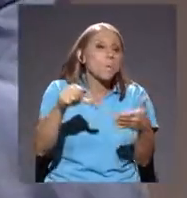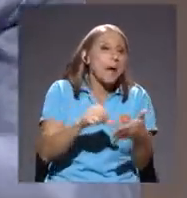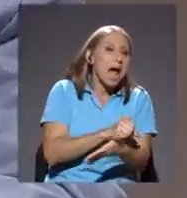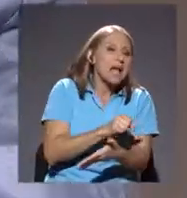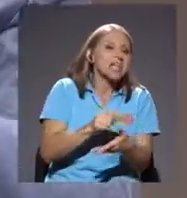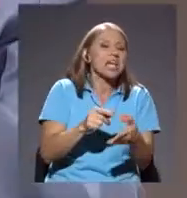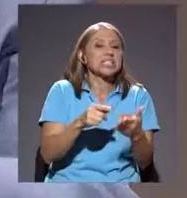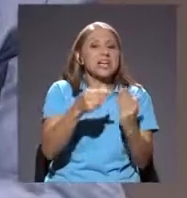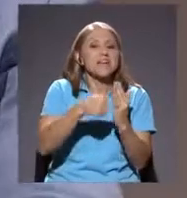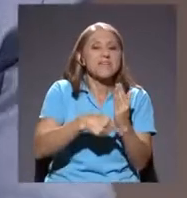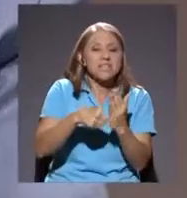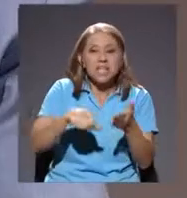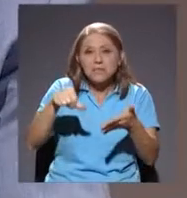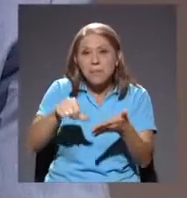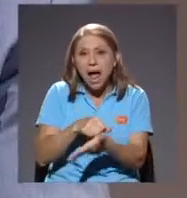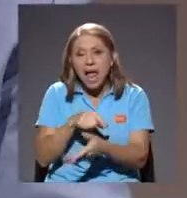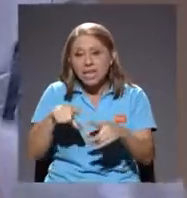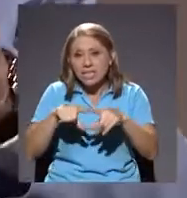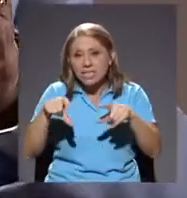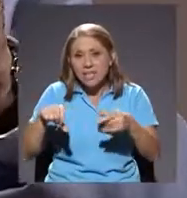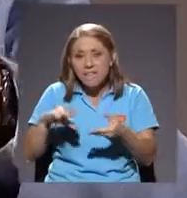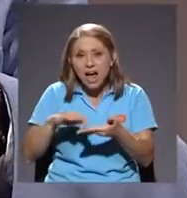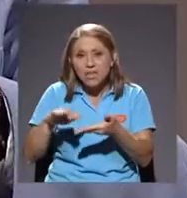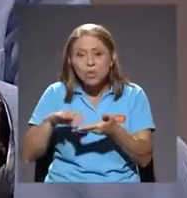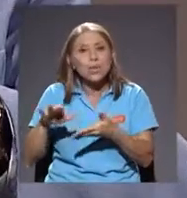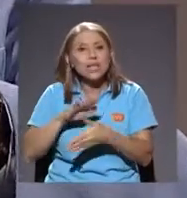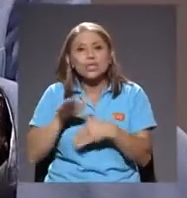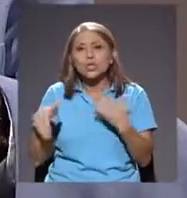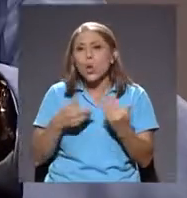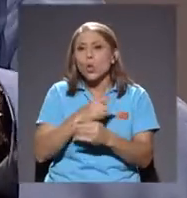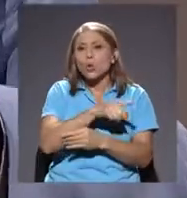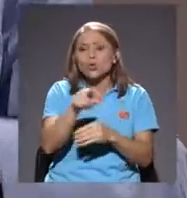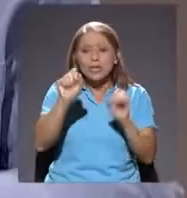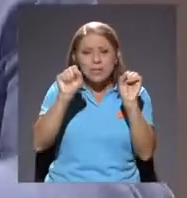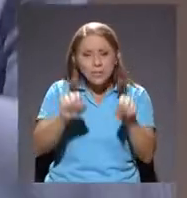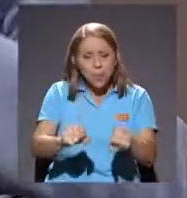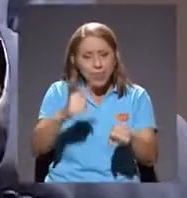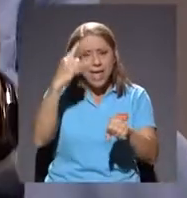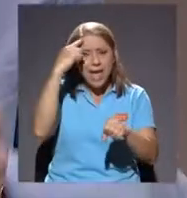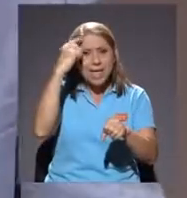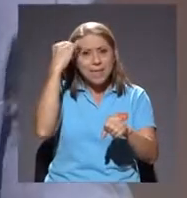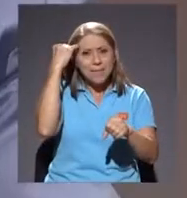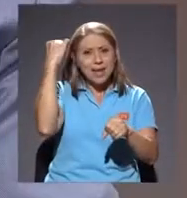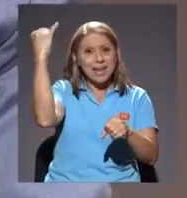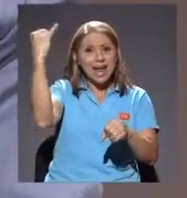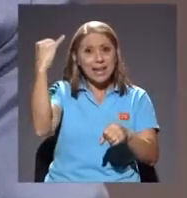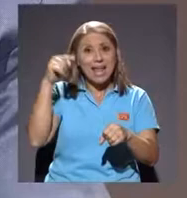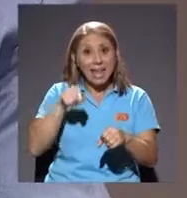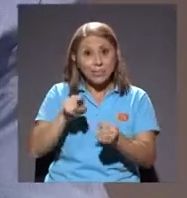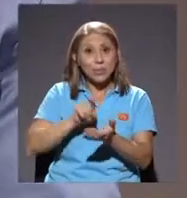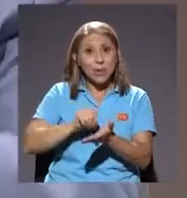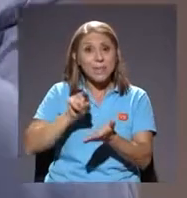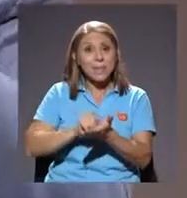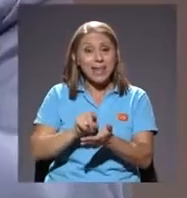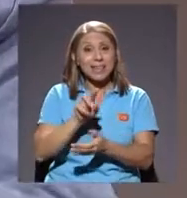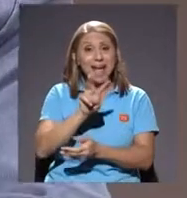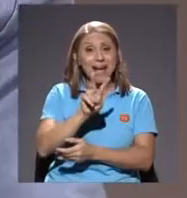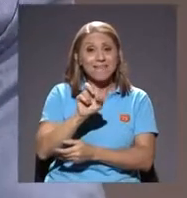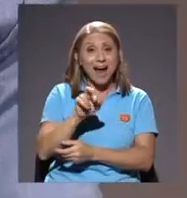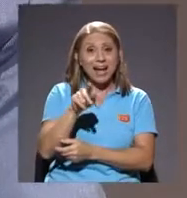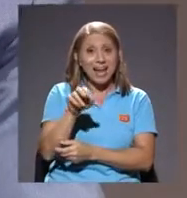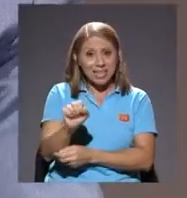de todo lo que usted se pueda imaginar eso imprenta vargas lo tuvo mi padre lo tuvo ya en los años